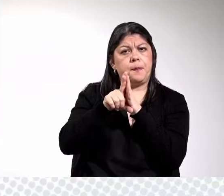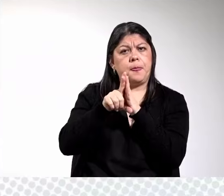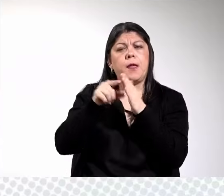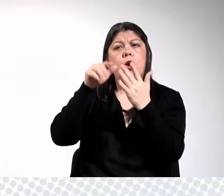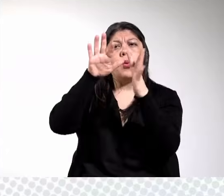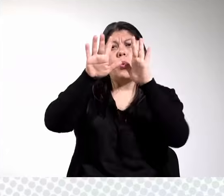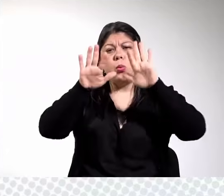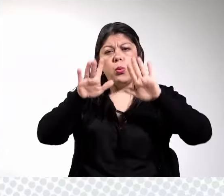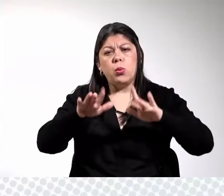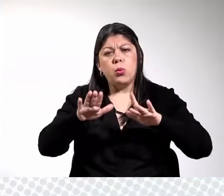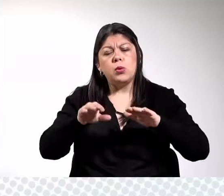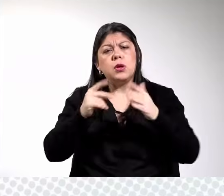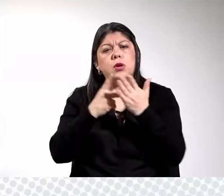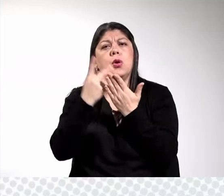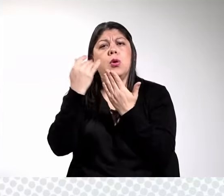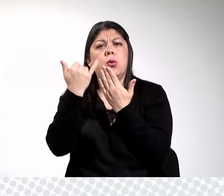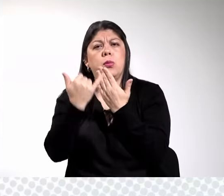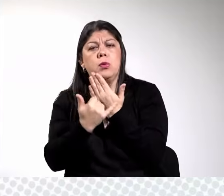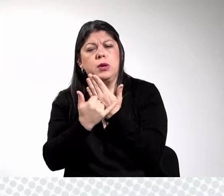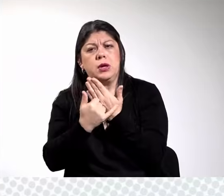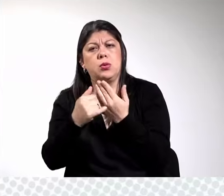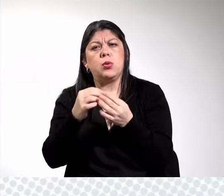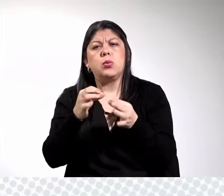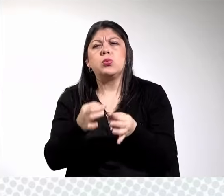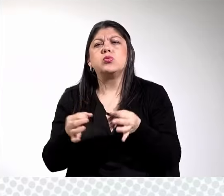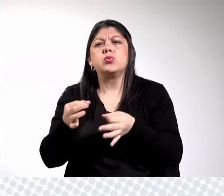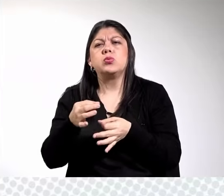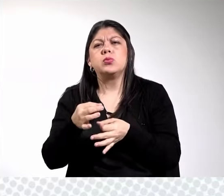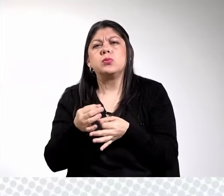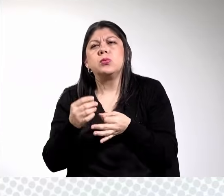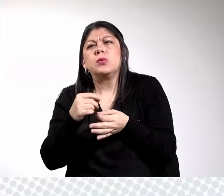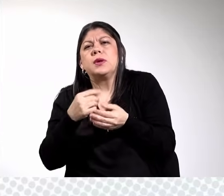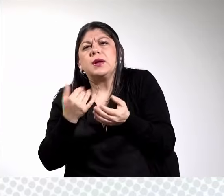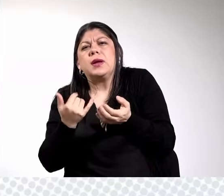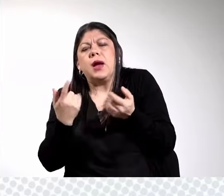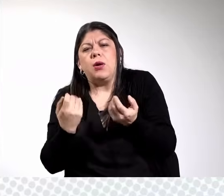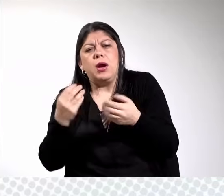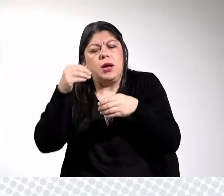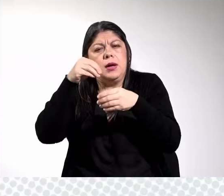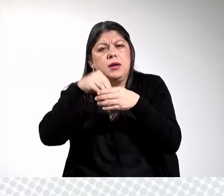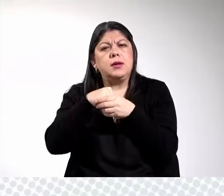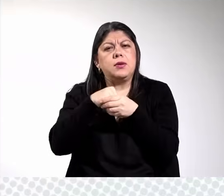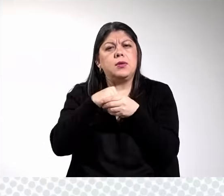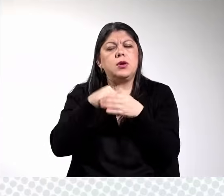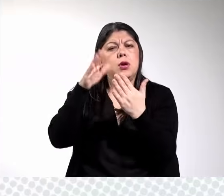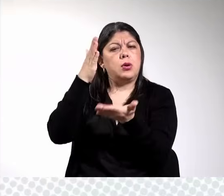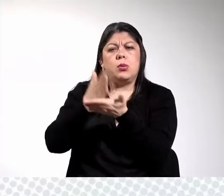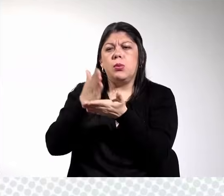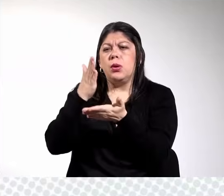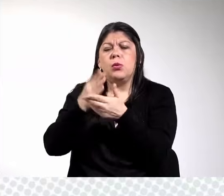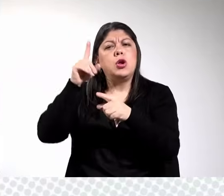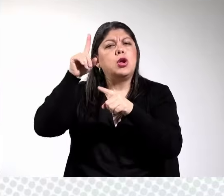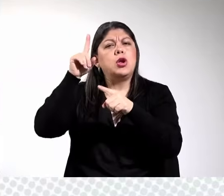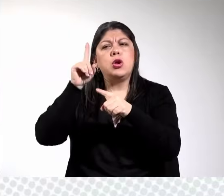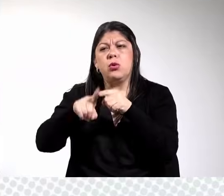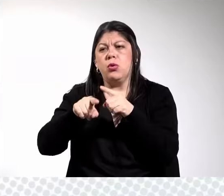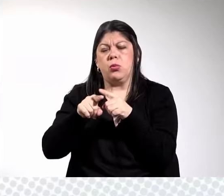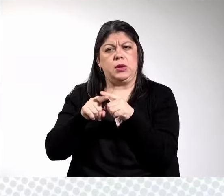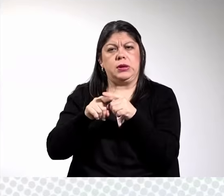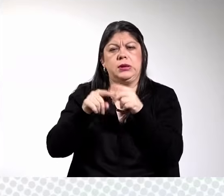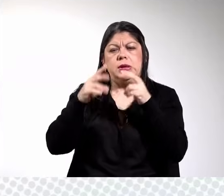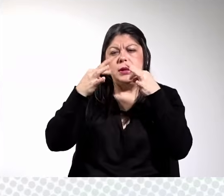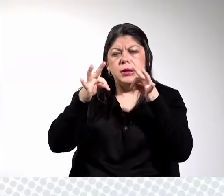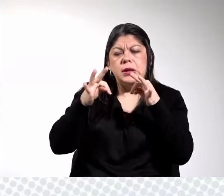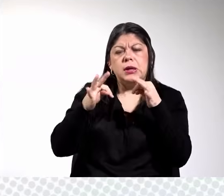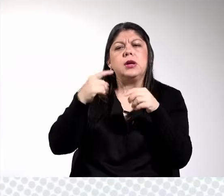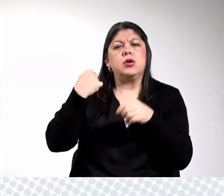texto sustitutivo al proyecto que se había presentado y va a ser parte de lo que viene. ¿Por qué? Porque el bullying no puede ser tratado como cualquier cosa.